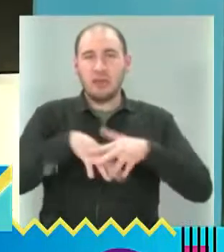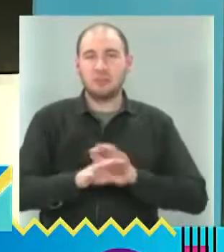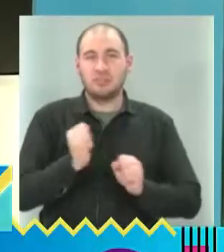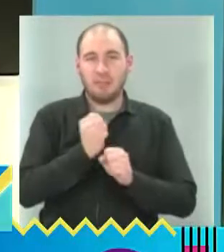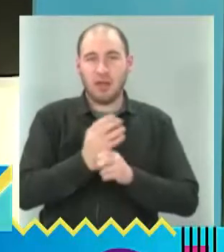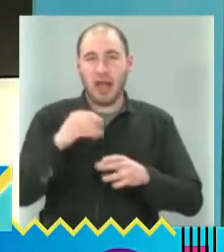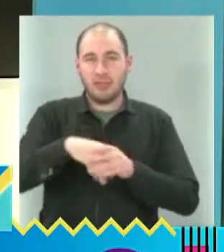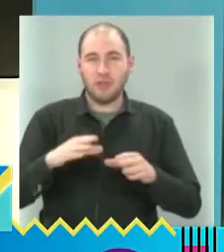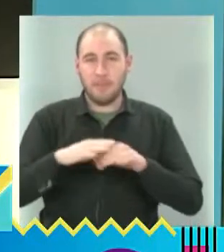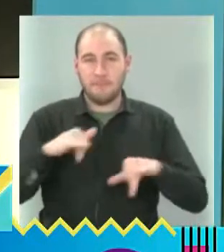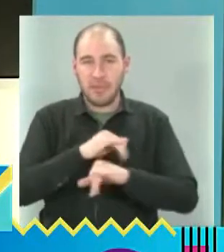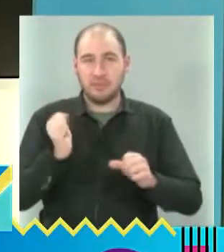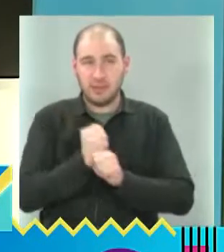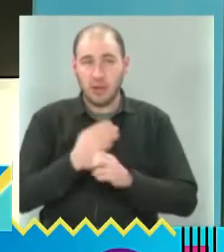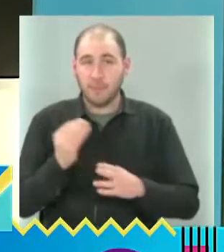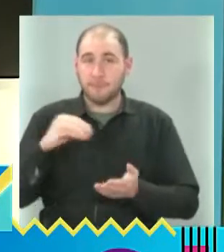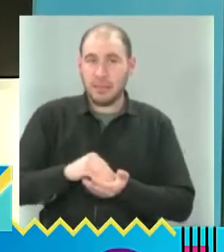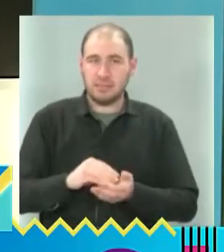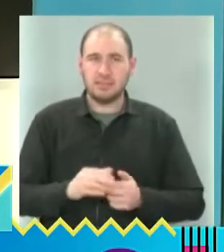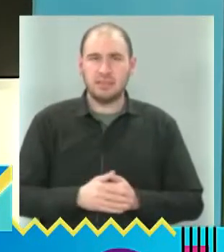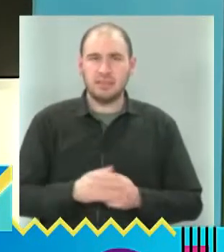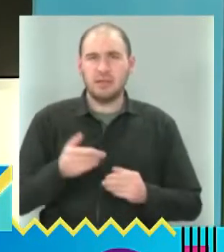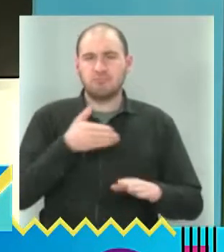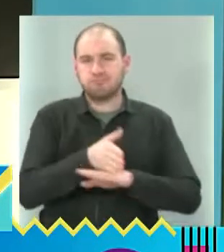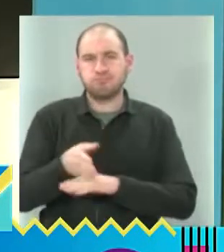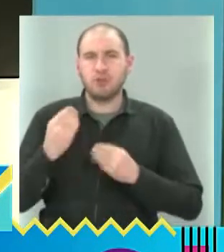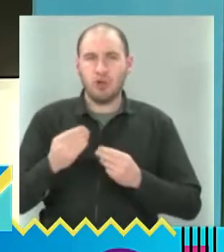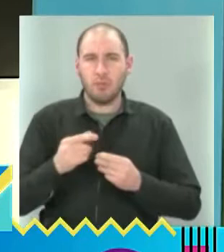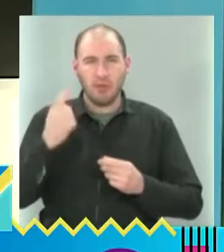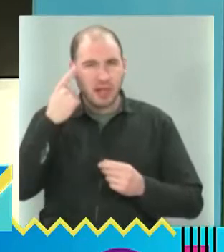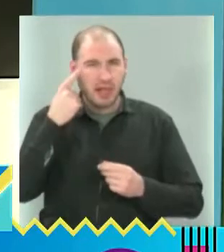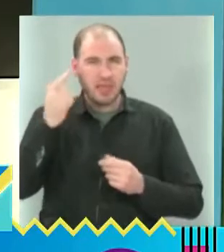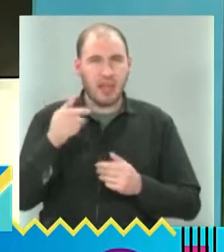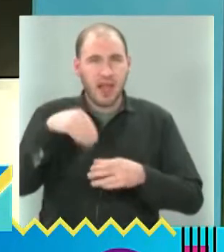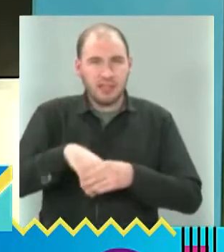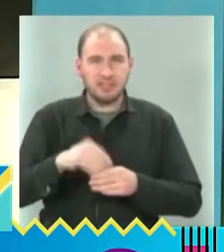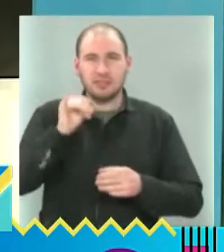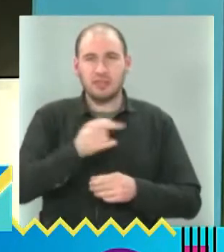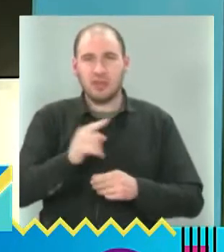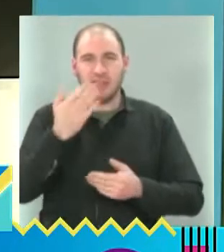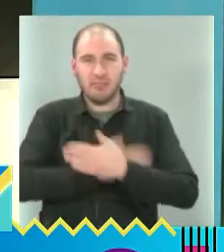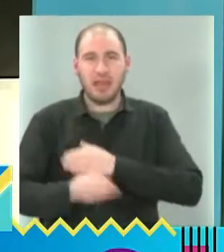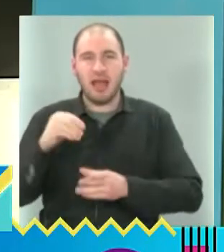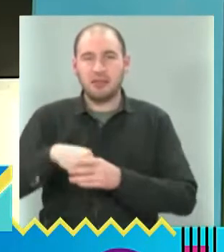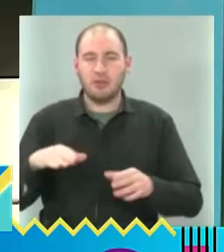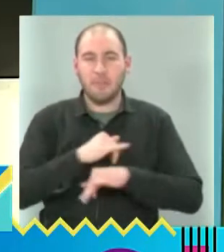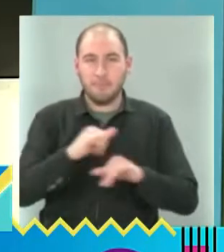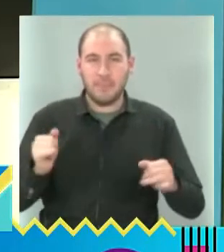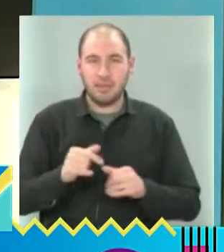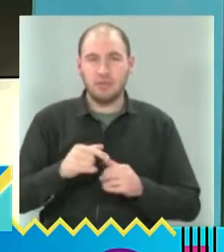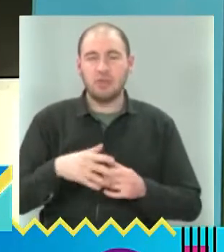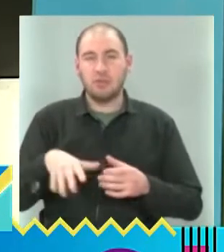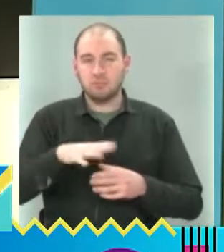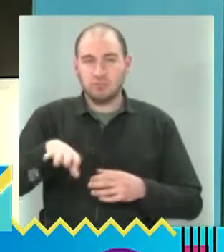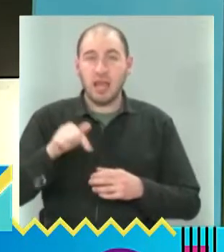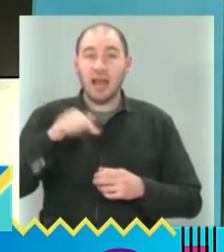laboral dentro de los medios, sí, como un trabajo, sino también, bueno, qué abordaje tienen, qué perspectiva existe o no de discapacidad dentro de los medios de comunicación y sus